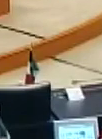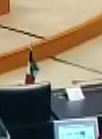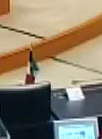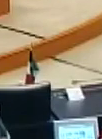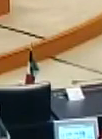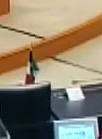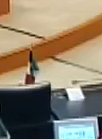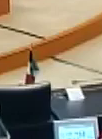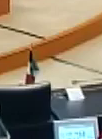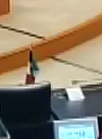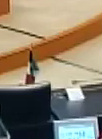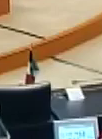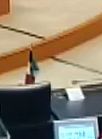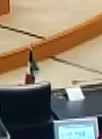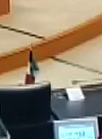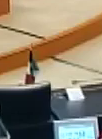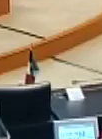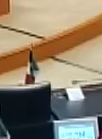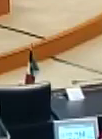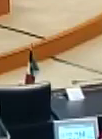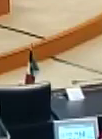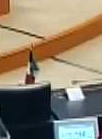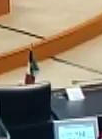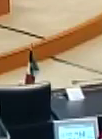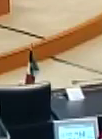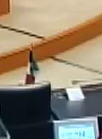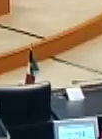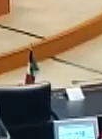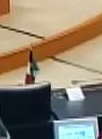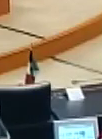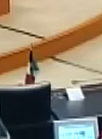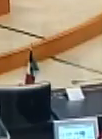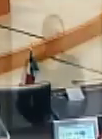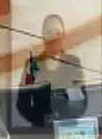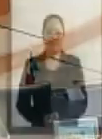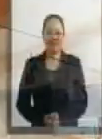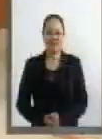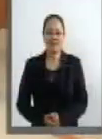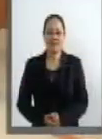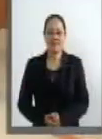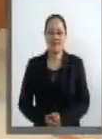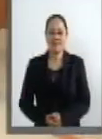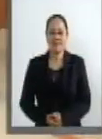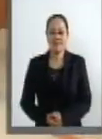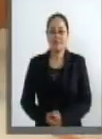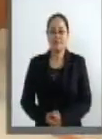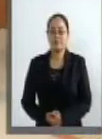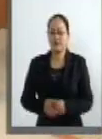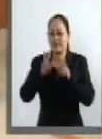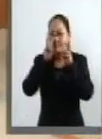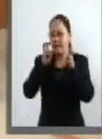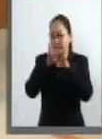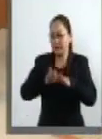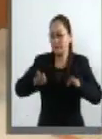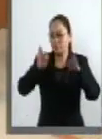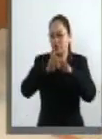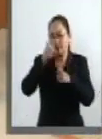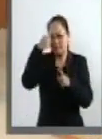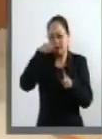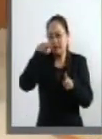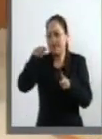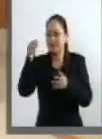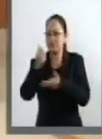Con su permiso, presidente. La movilidad urbana y sustentable es uno de los temas prioritarios en muchas de las